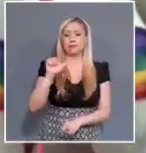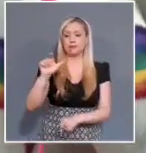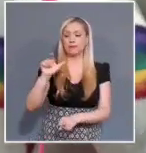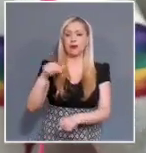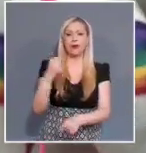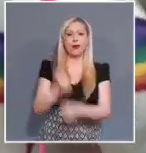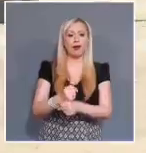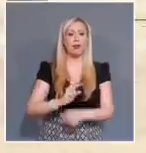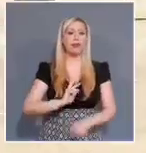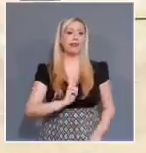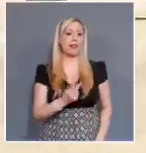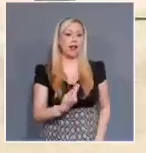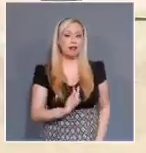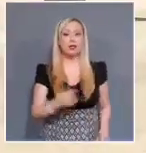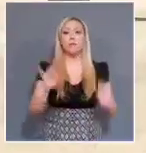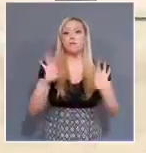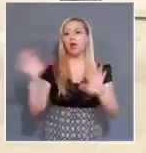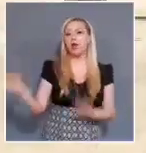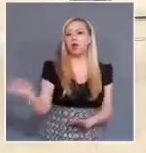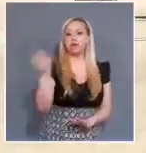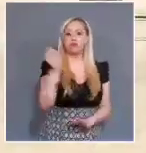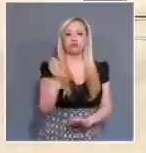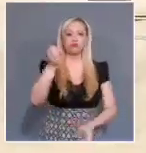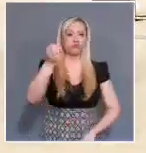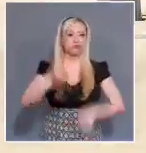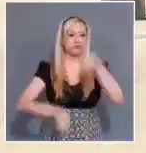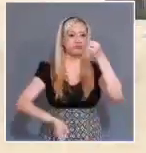que participen poder informativo Mario López Peña